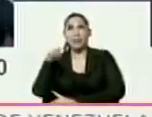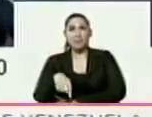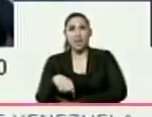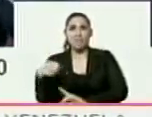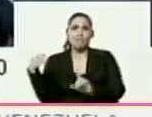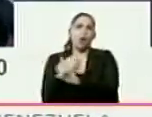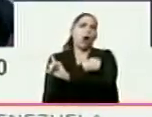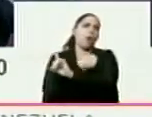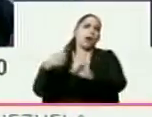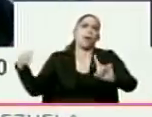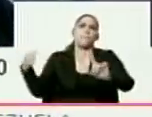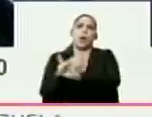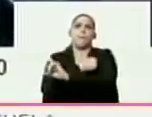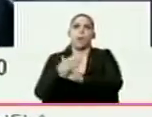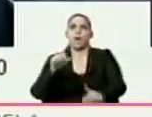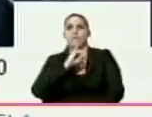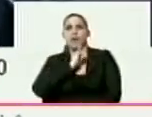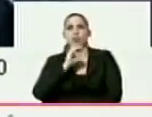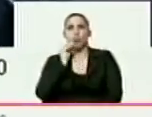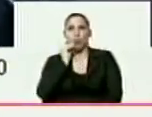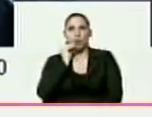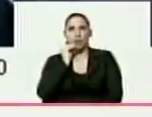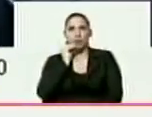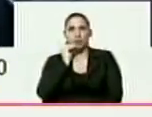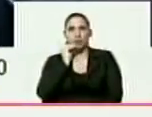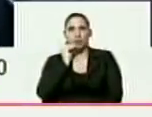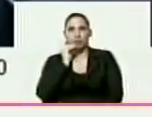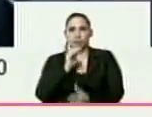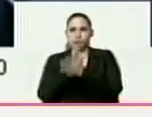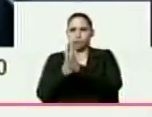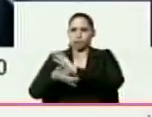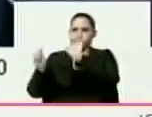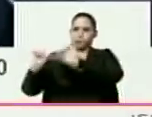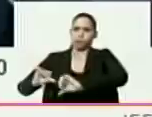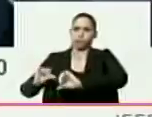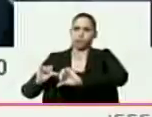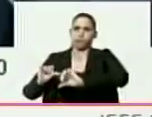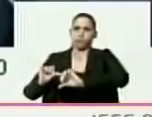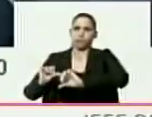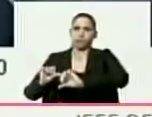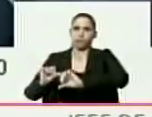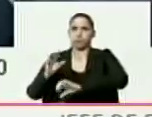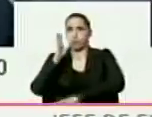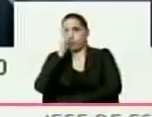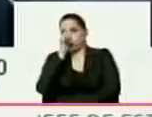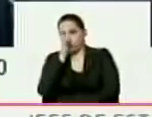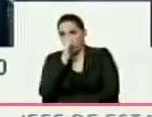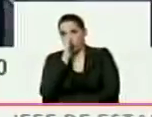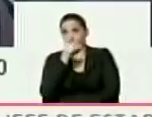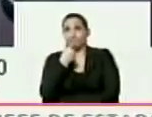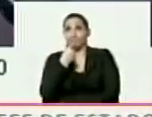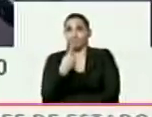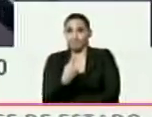destrozado, lo han destruido con críticas, burlas,